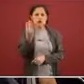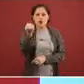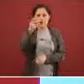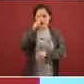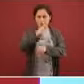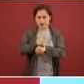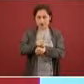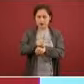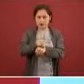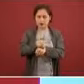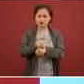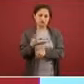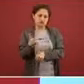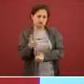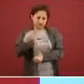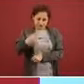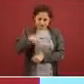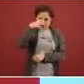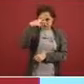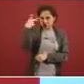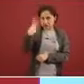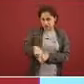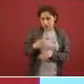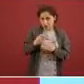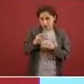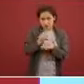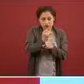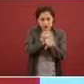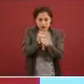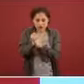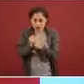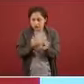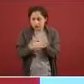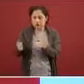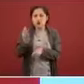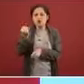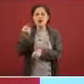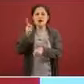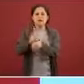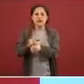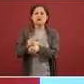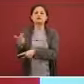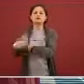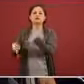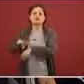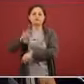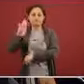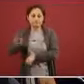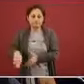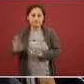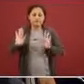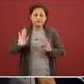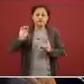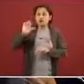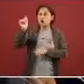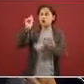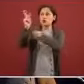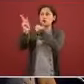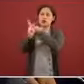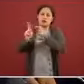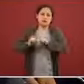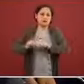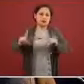en promedio, en México hasta este momento de la epidemia. Esto puede cambiar, cambia de país a país, de acuerdo a